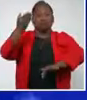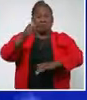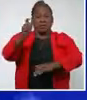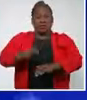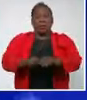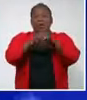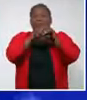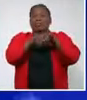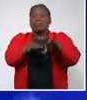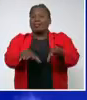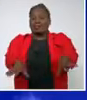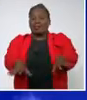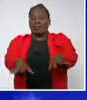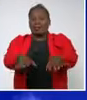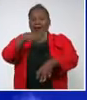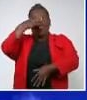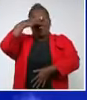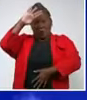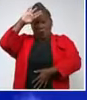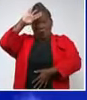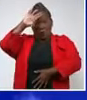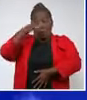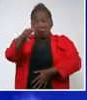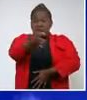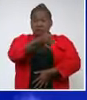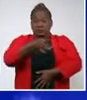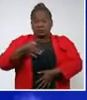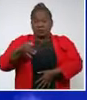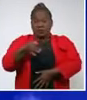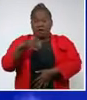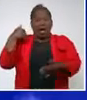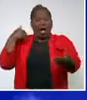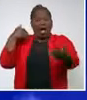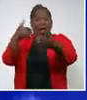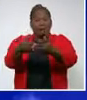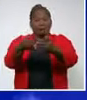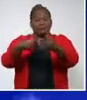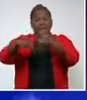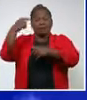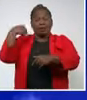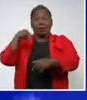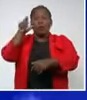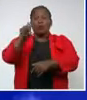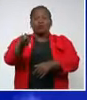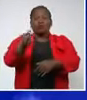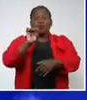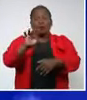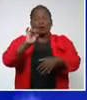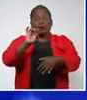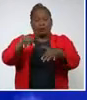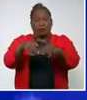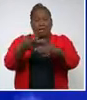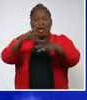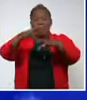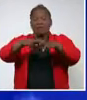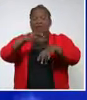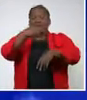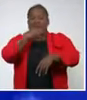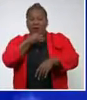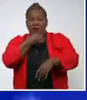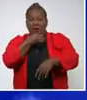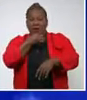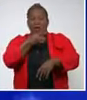municipios, y en el día de ayer o hasta el día de ayer, en los últimos 15 días, La Habana Vieja, La